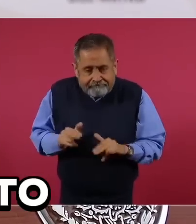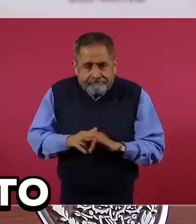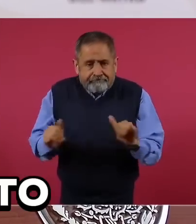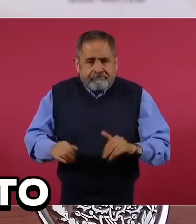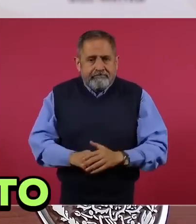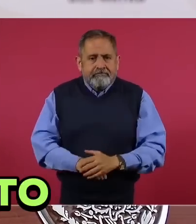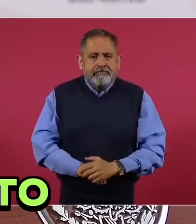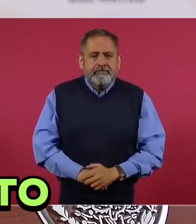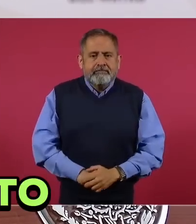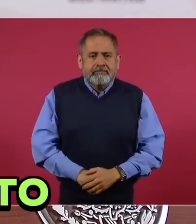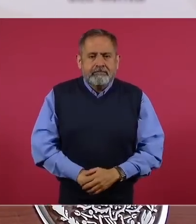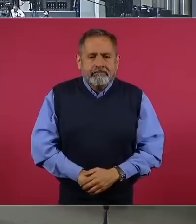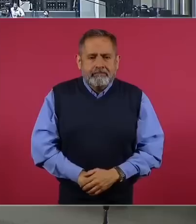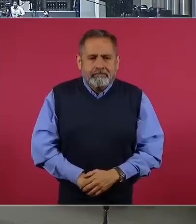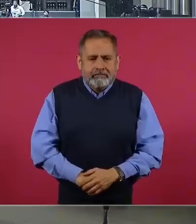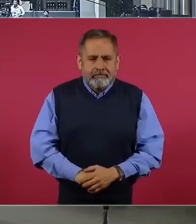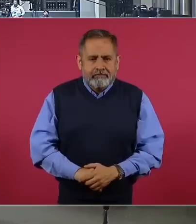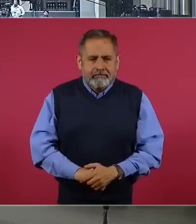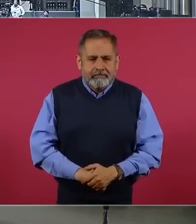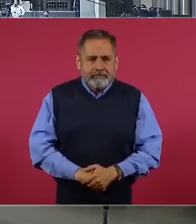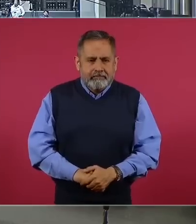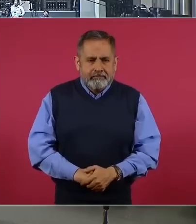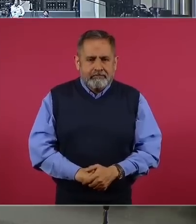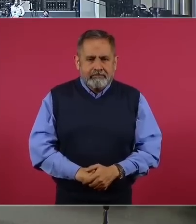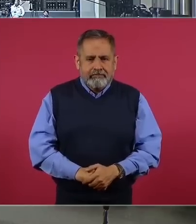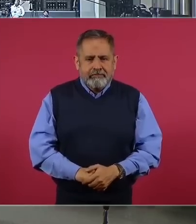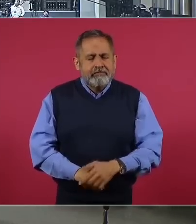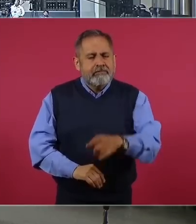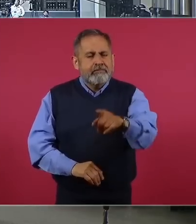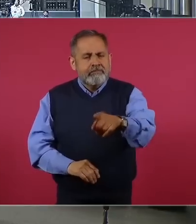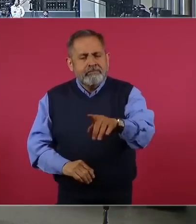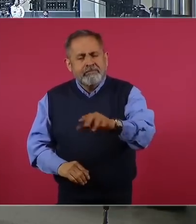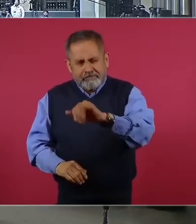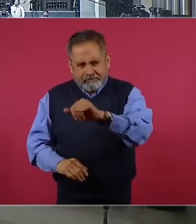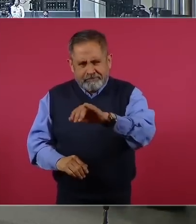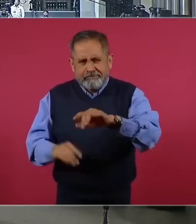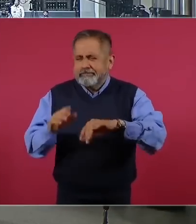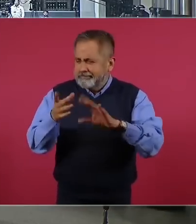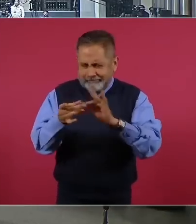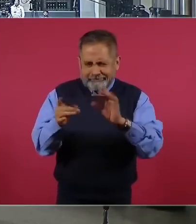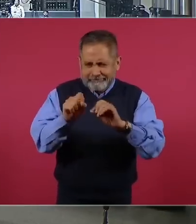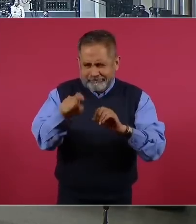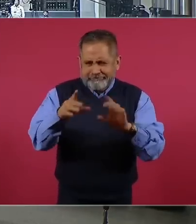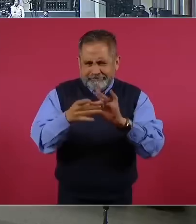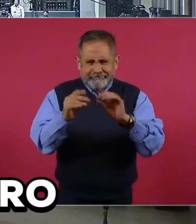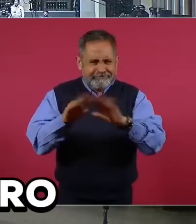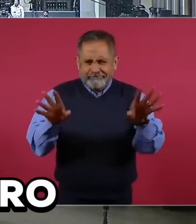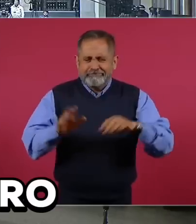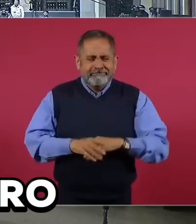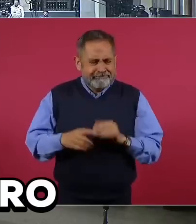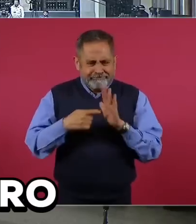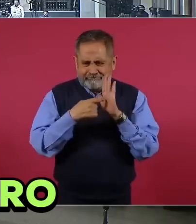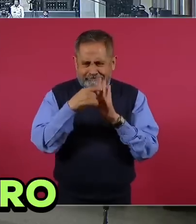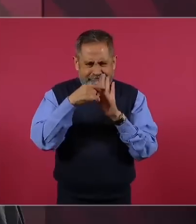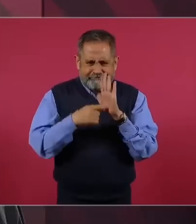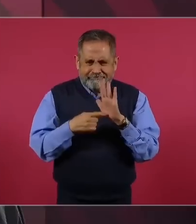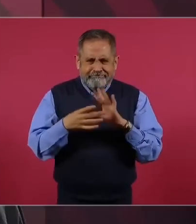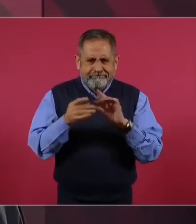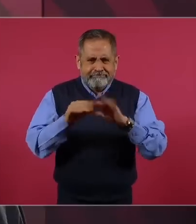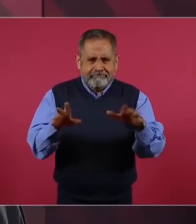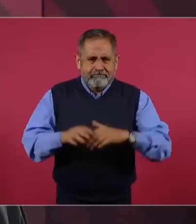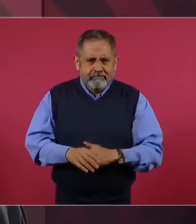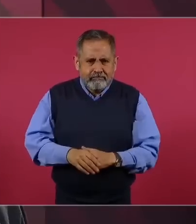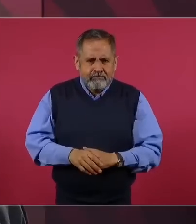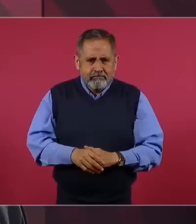había infiltrados del ejército en sí, sí, ya también eso se aclara. Okay. Eso también lo estamos aclarando. ¿Pero sí